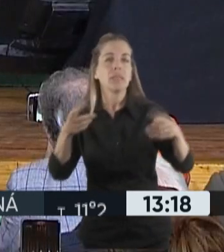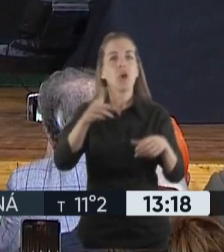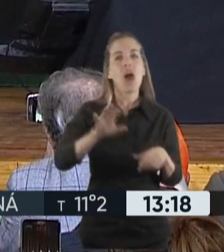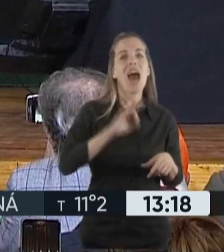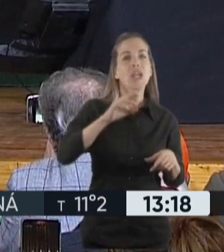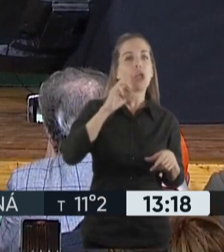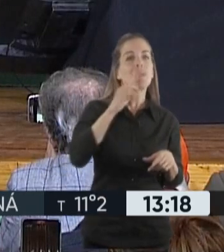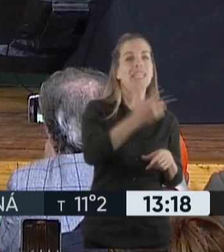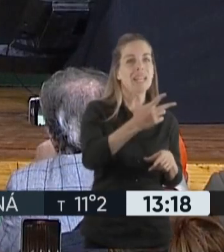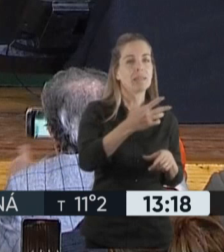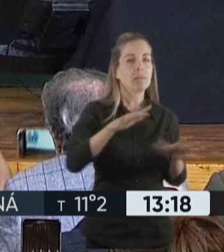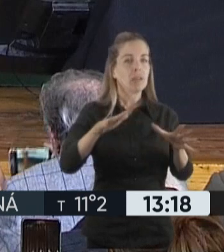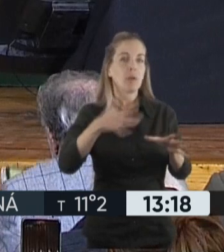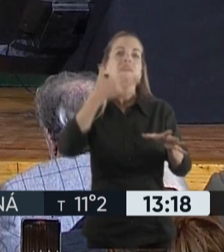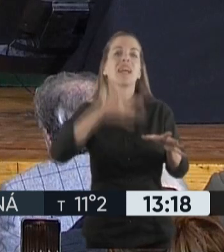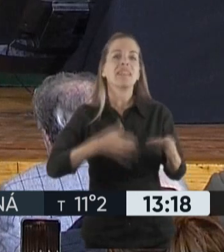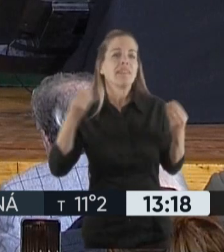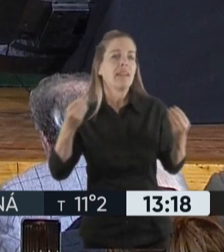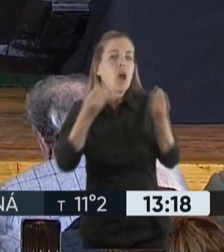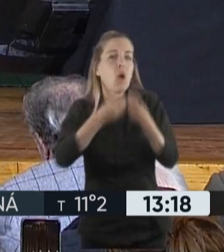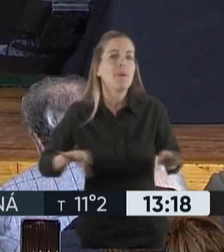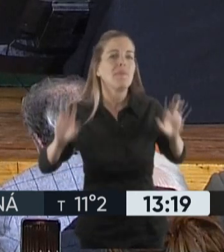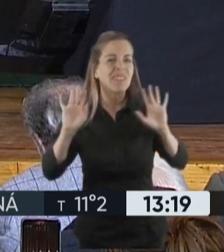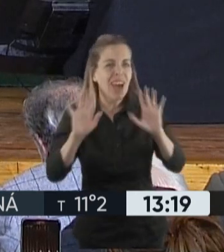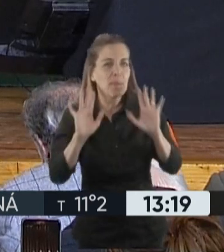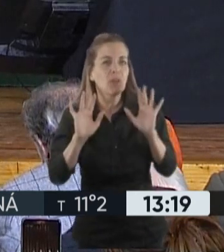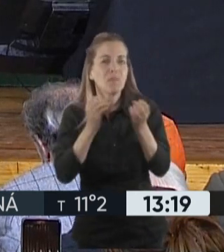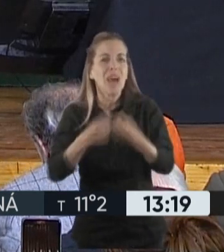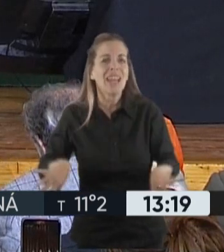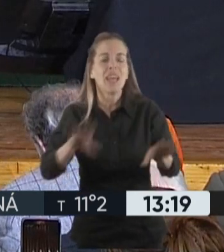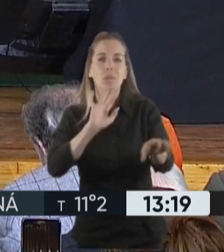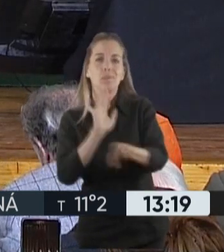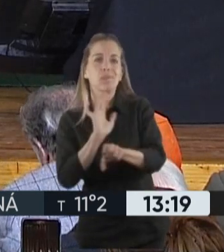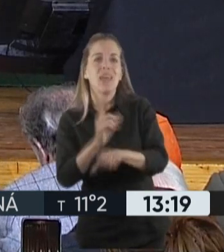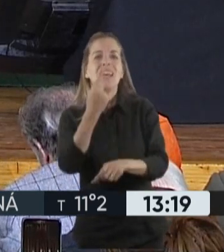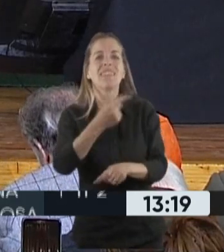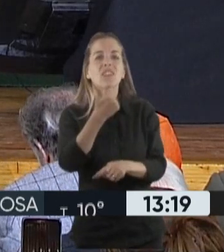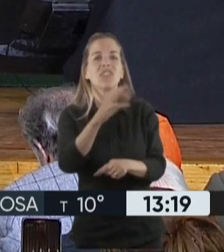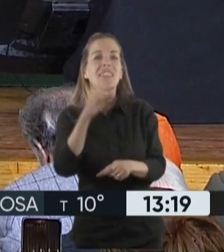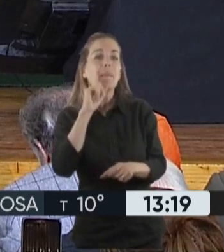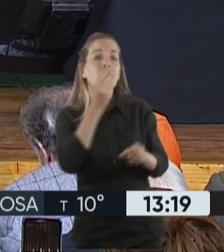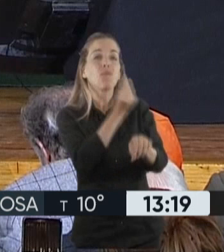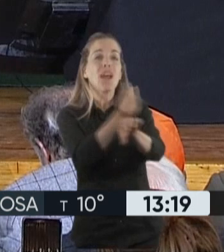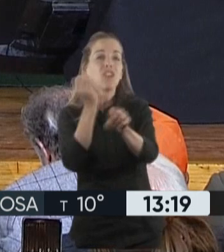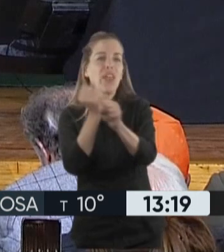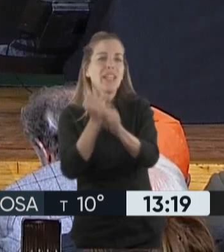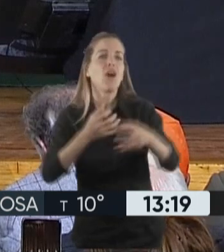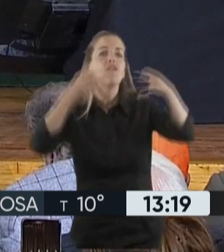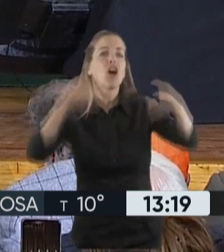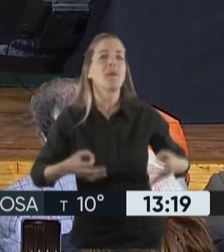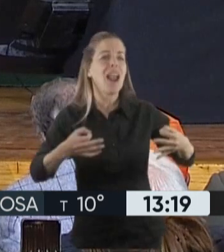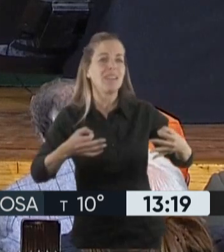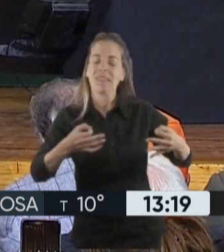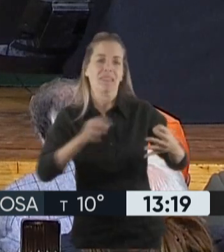de dónde partimos. Se perdieron 160.000 puestos de trabajo formales en la